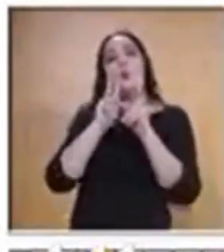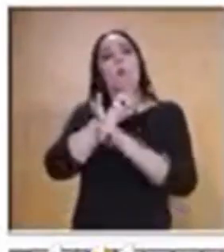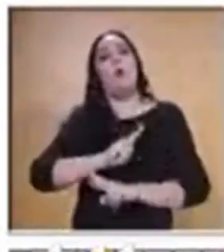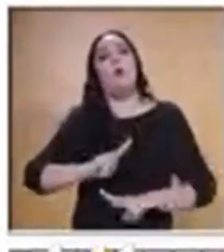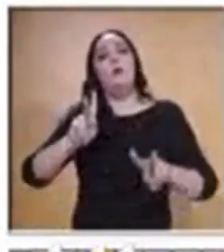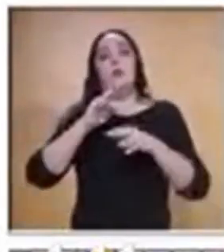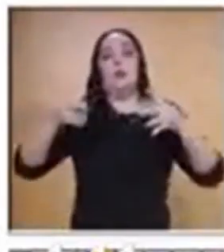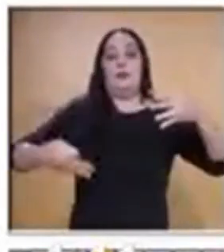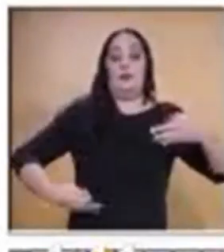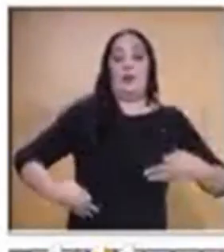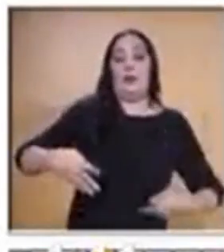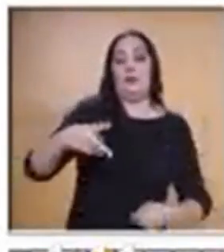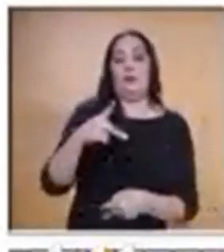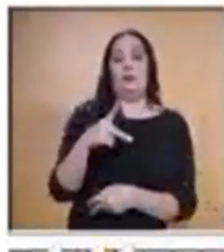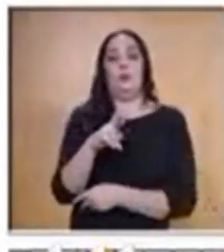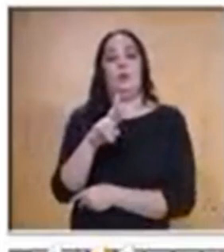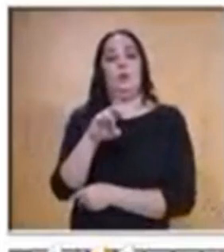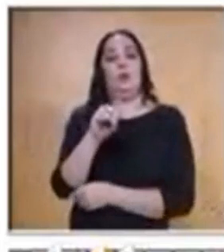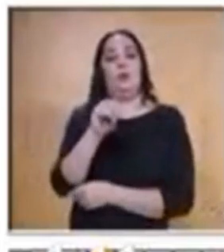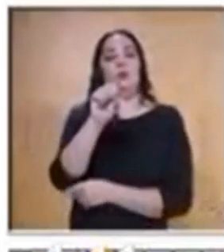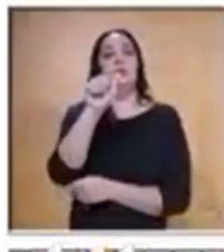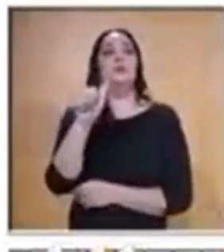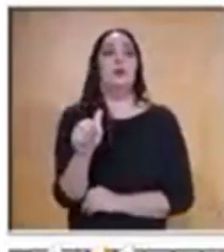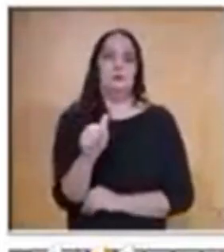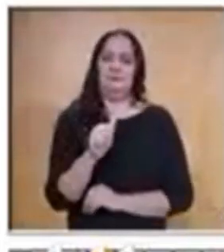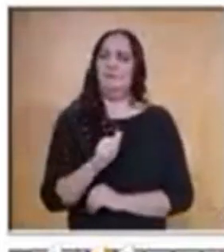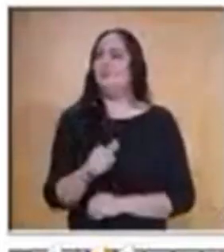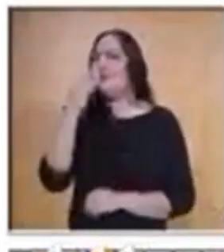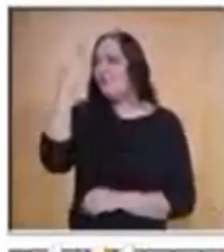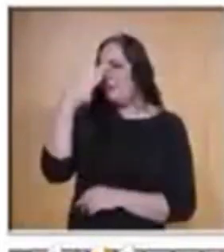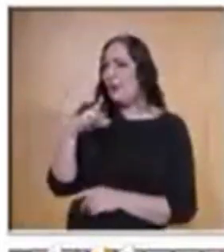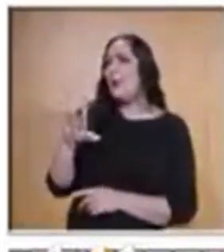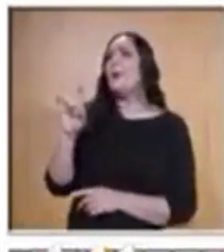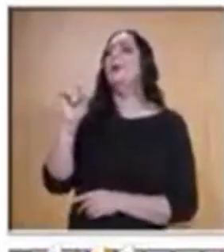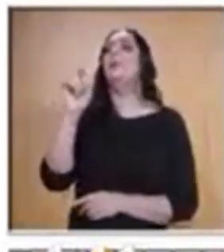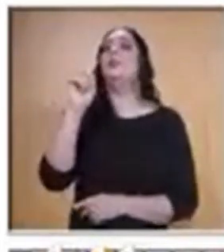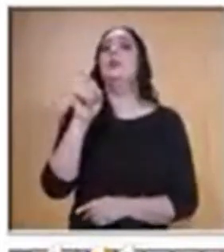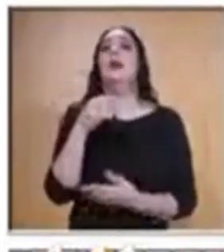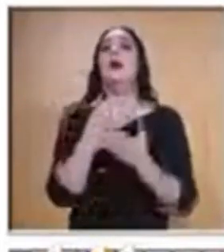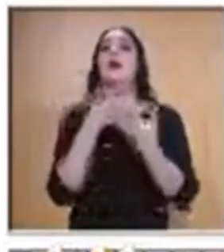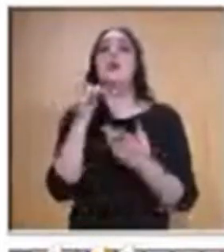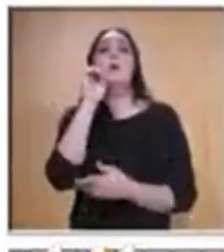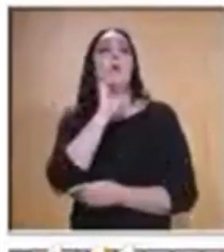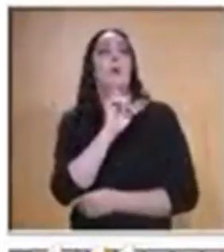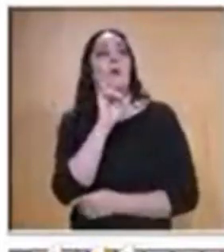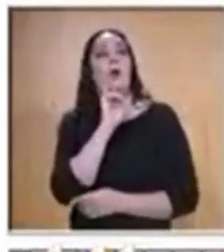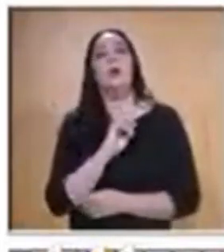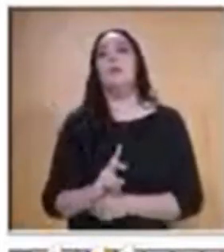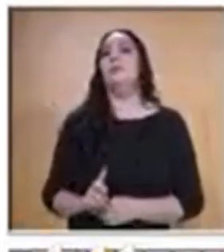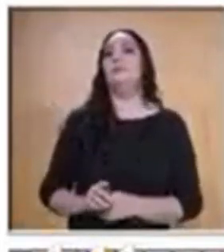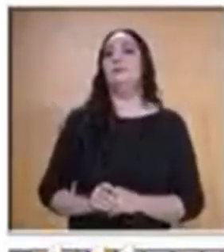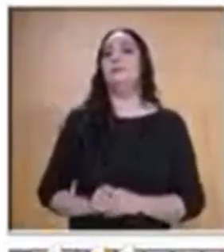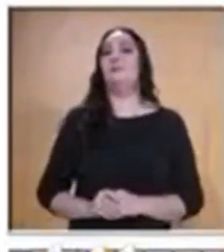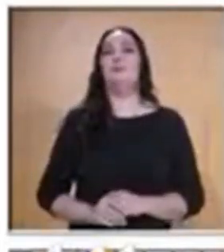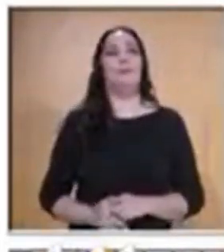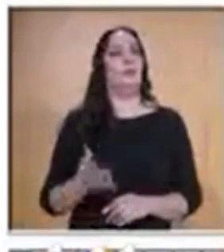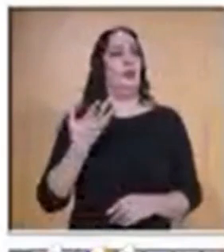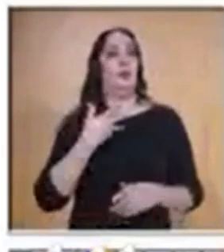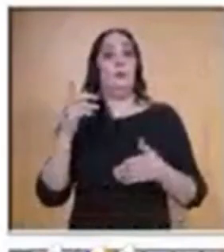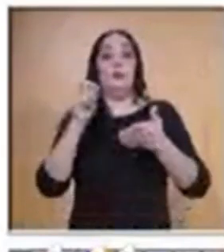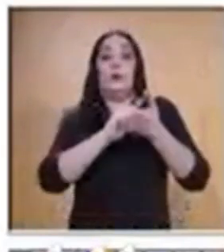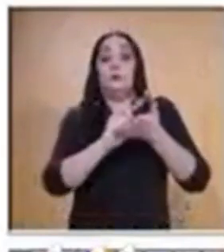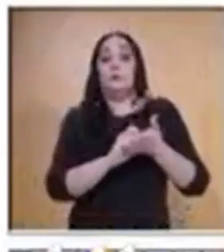y prosa. ¿Y en casa ya adivinaron quién se trata? Ahora es una mujer. Vamos a ver. Tenemos remarcados